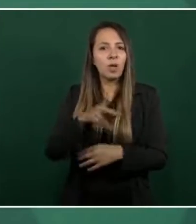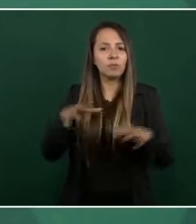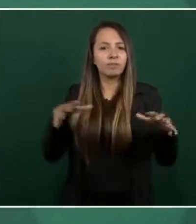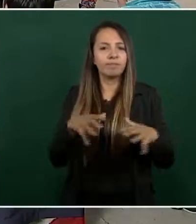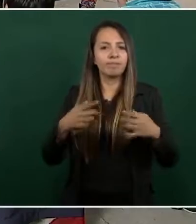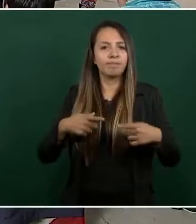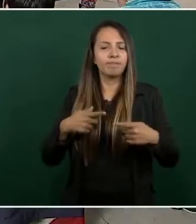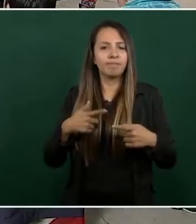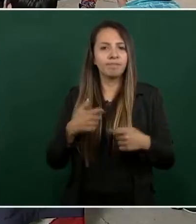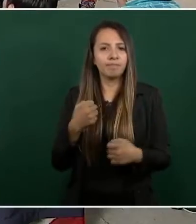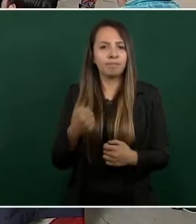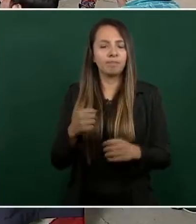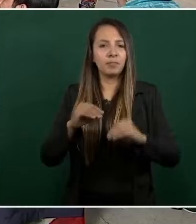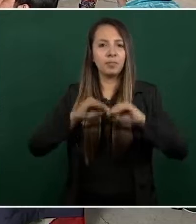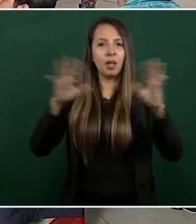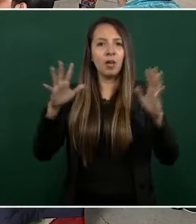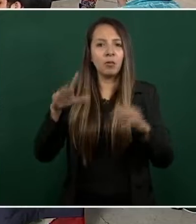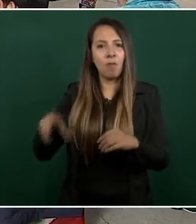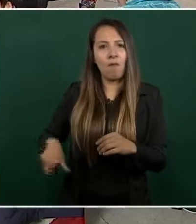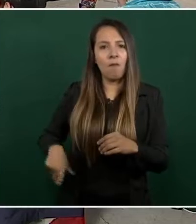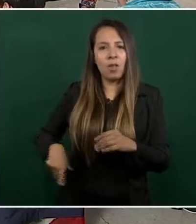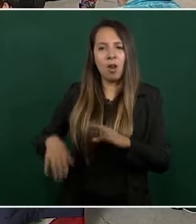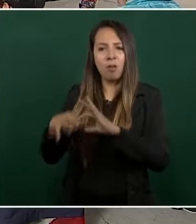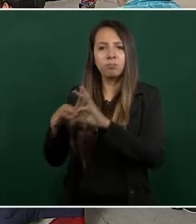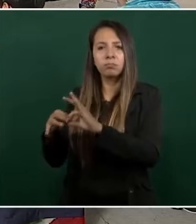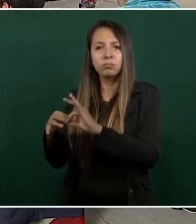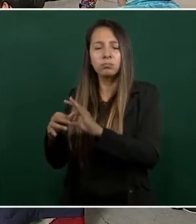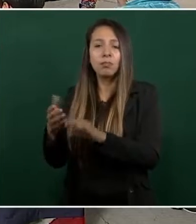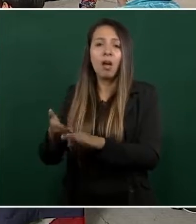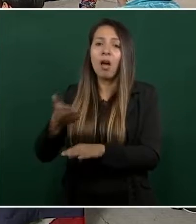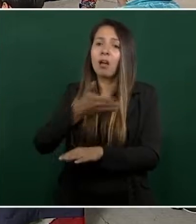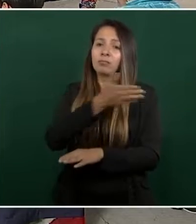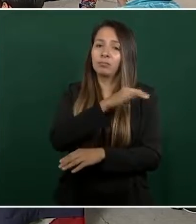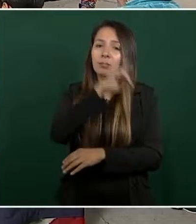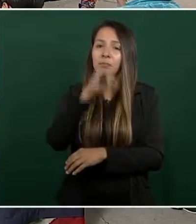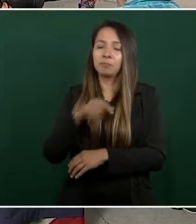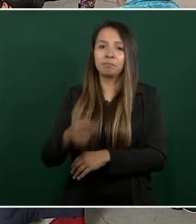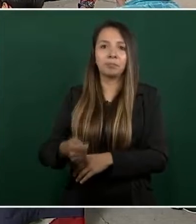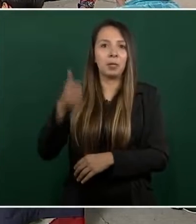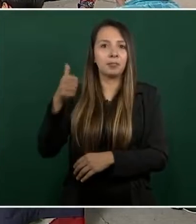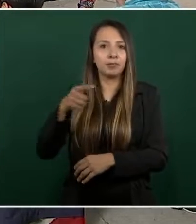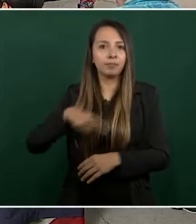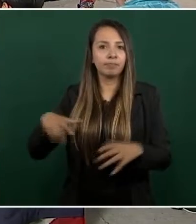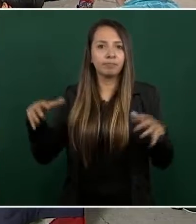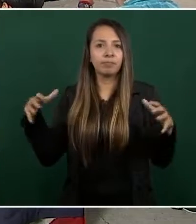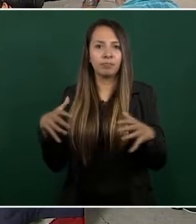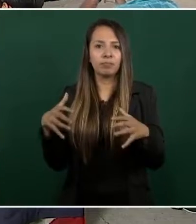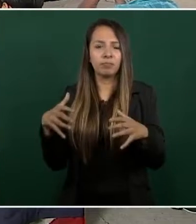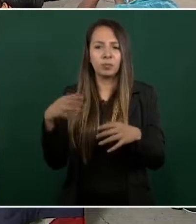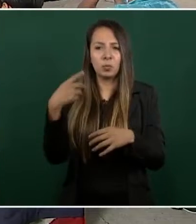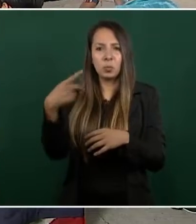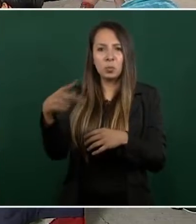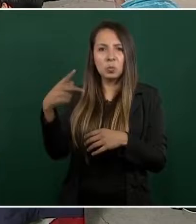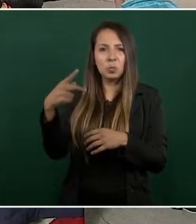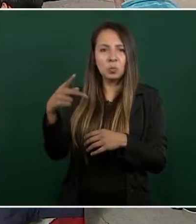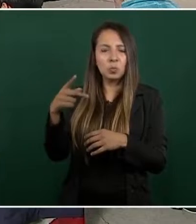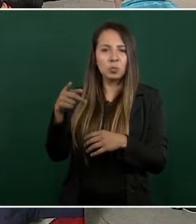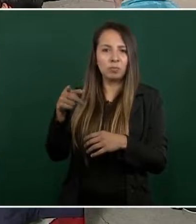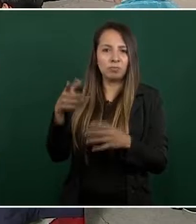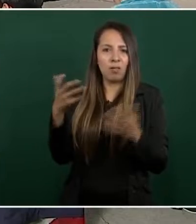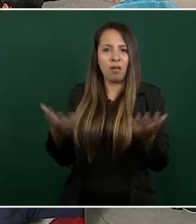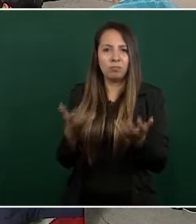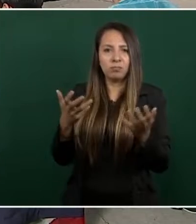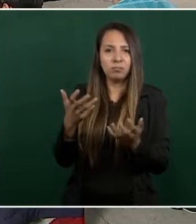como no ocurría en épocas pasadas. Aquí respaldamos su política de seguridad, presidente, atendiendo